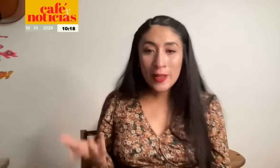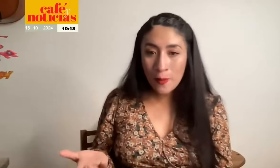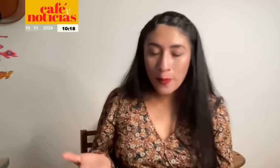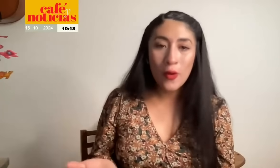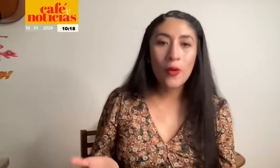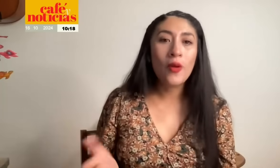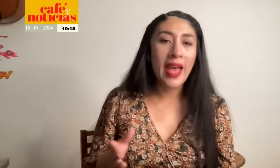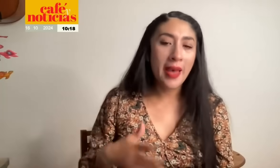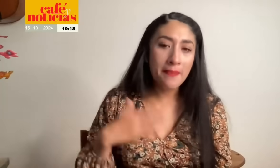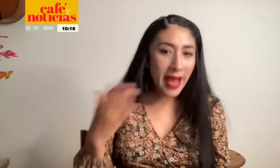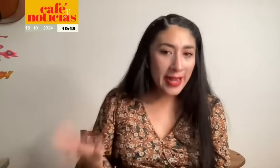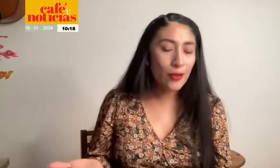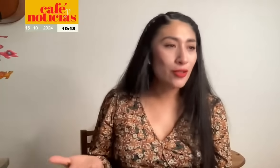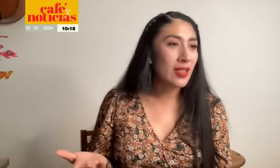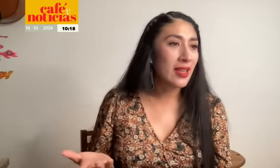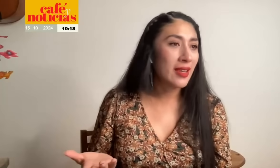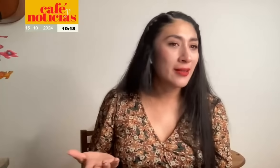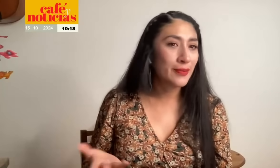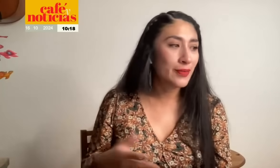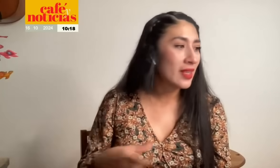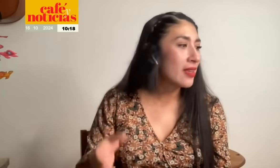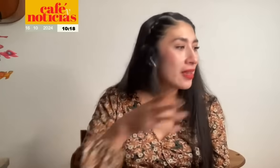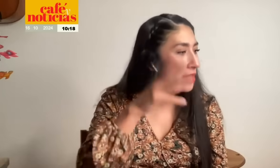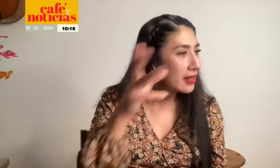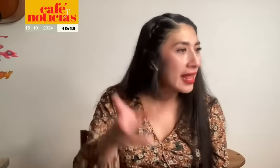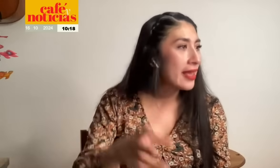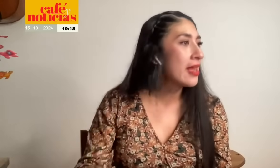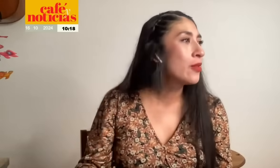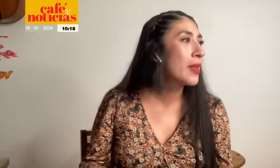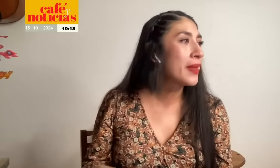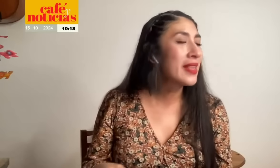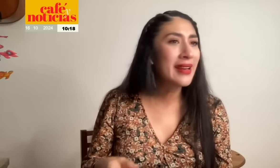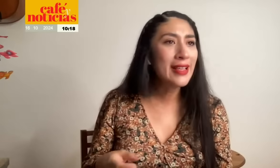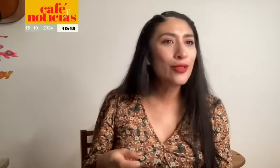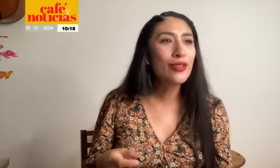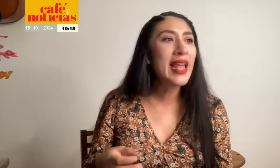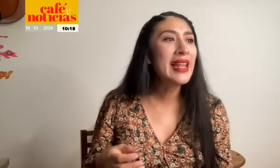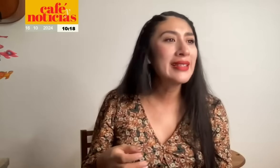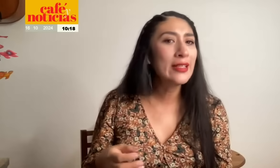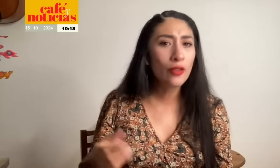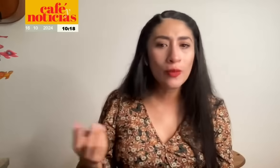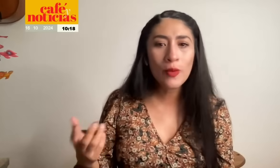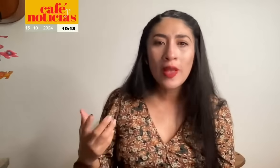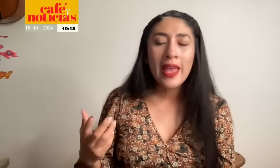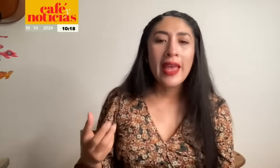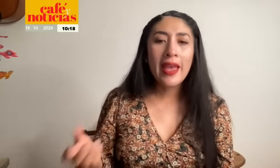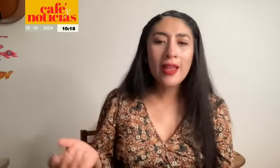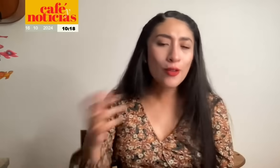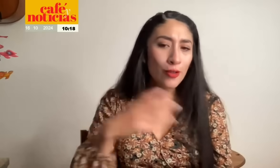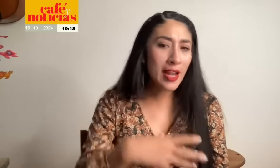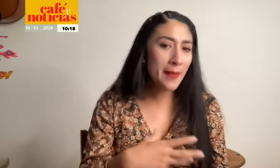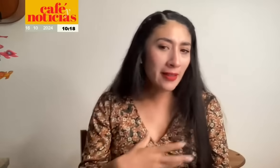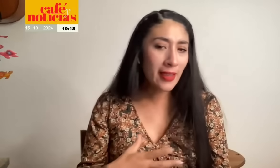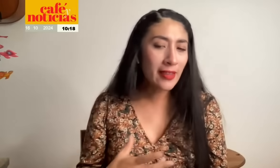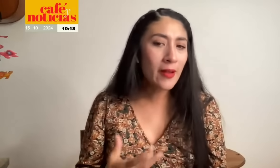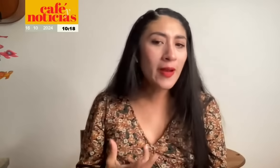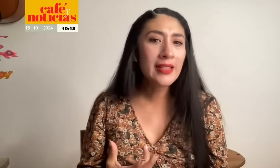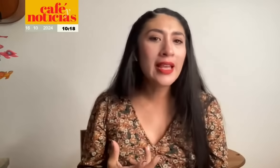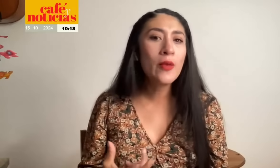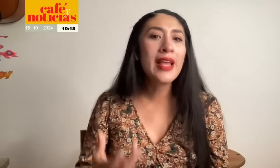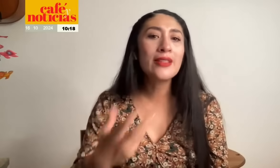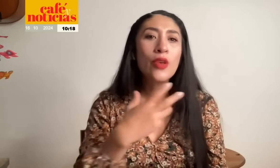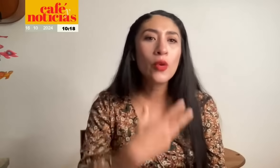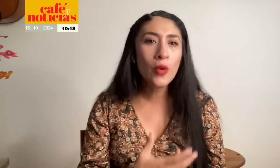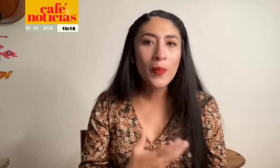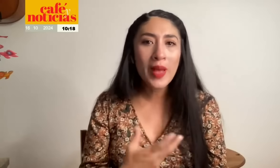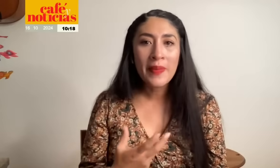que sorprende un poco a varios, y leyendo también en redes sociales, es cómo no solamente Genaro